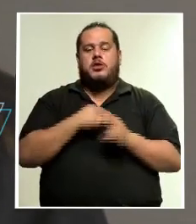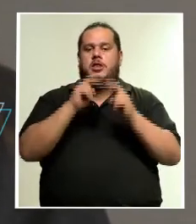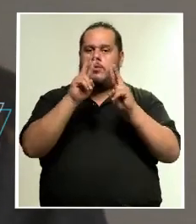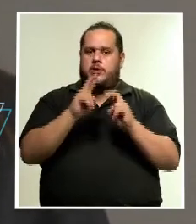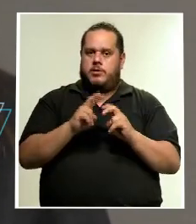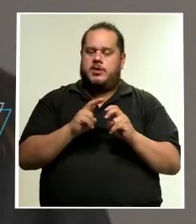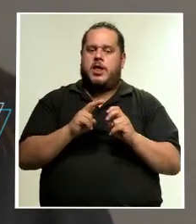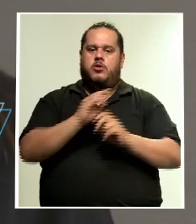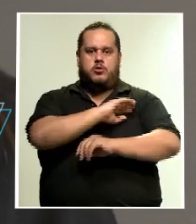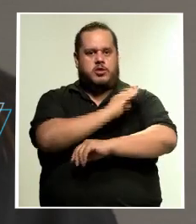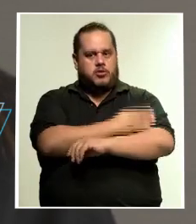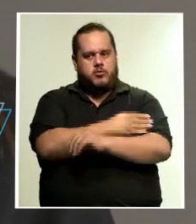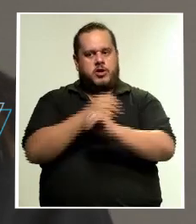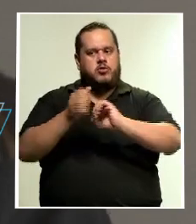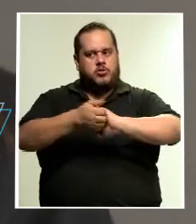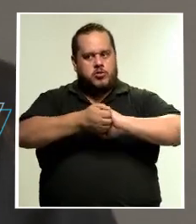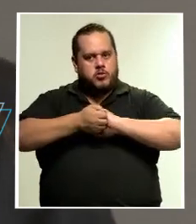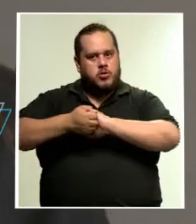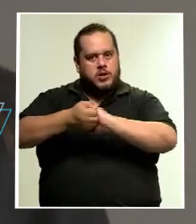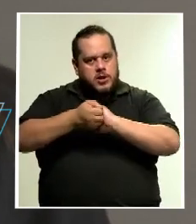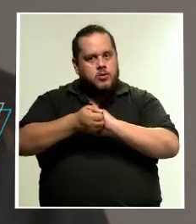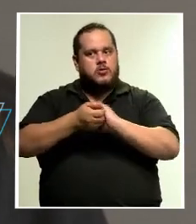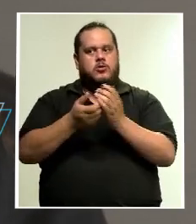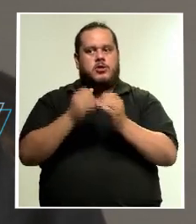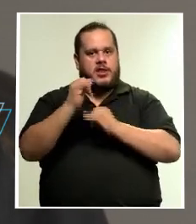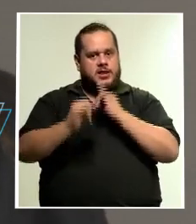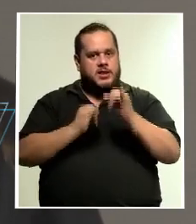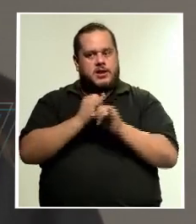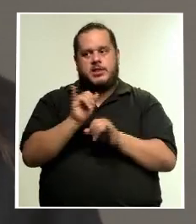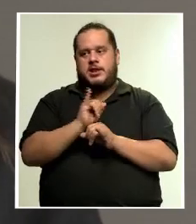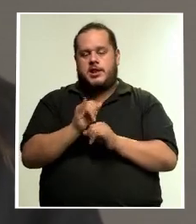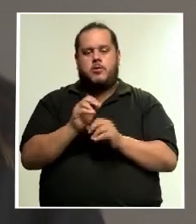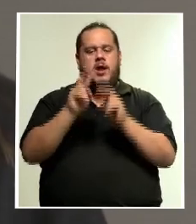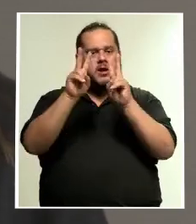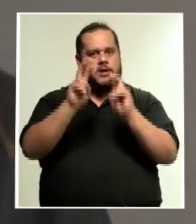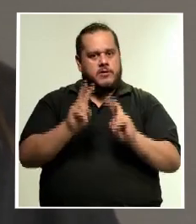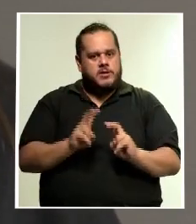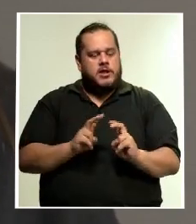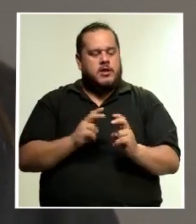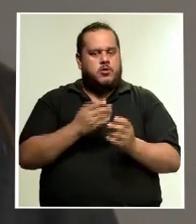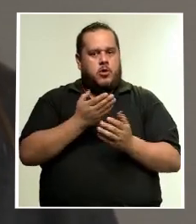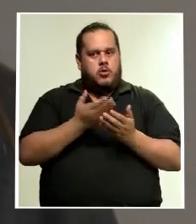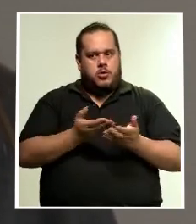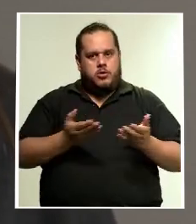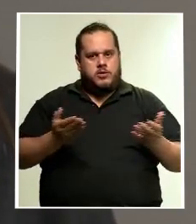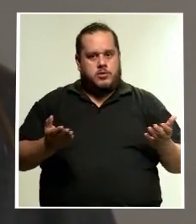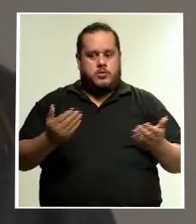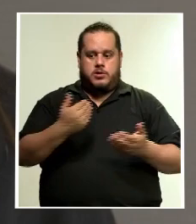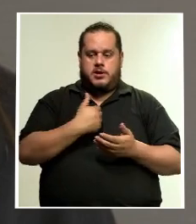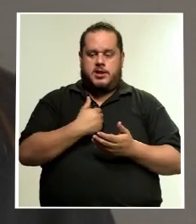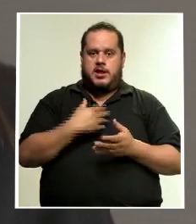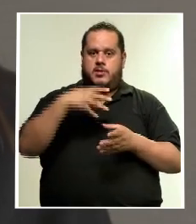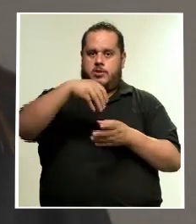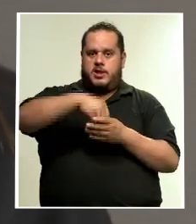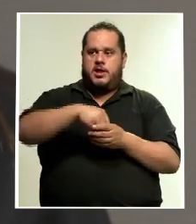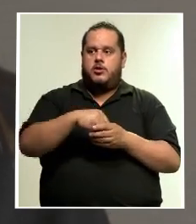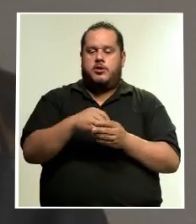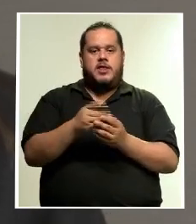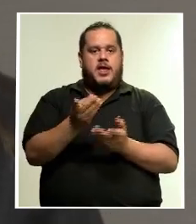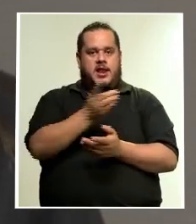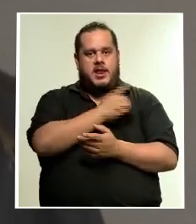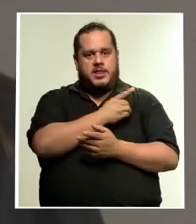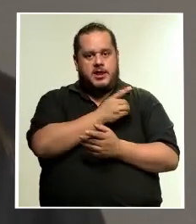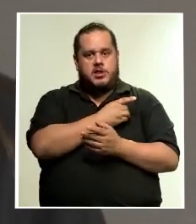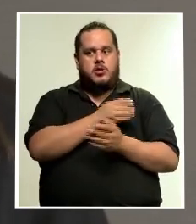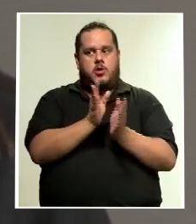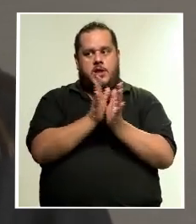que hacer y el tema de cooperación internacional, también revisando los recursos que tenemos dentro de la Dirección General de